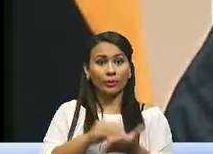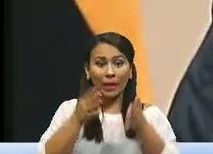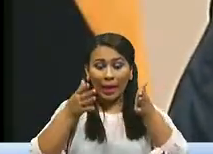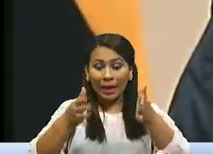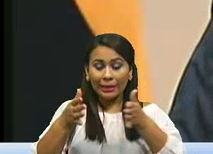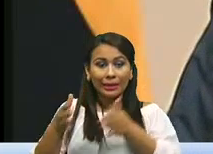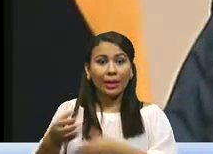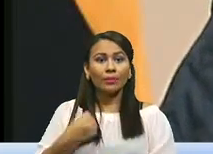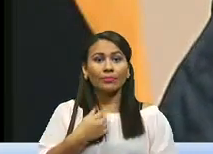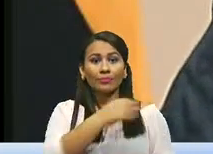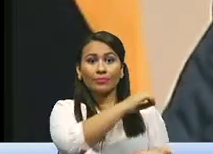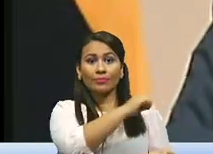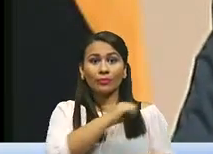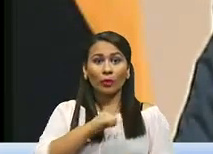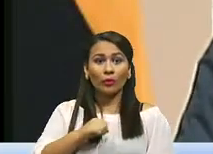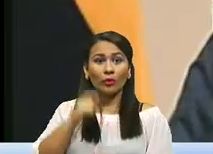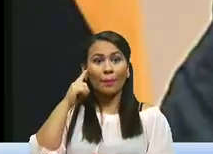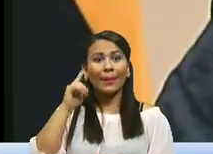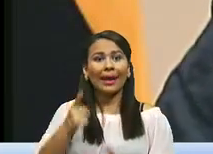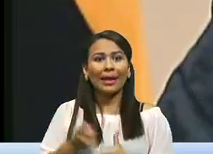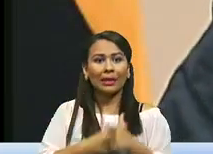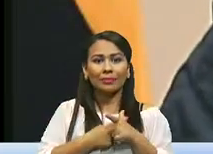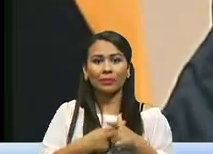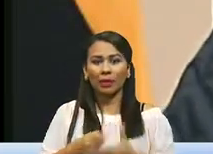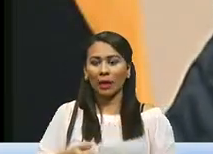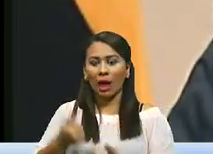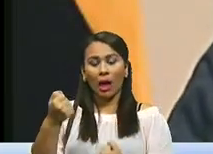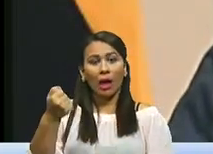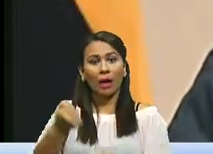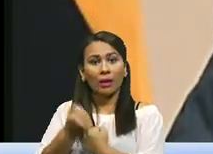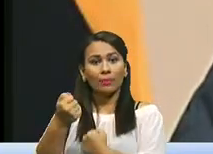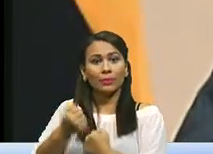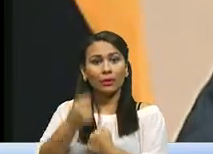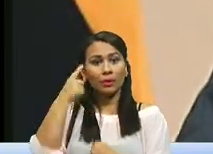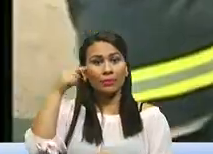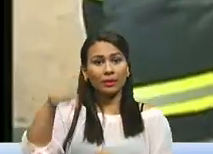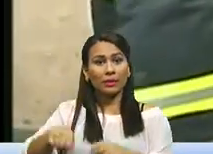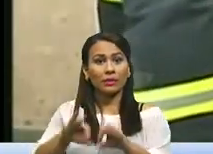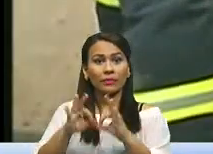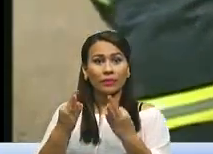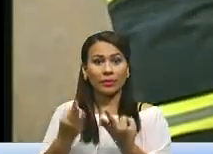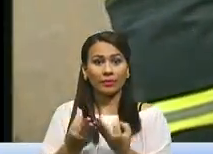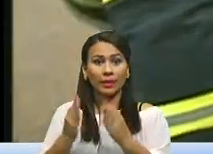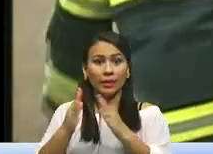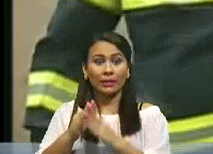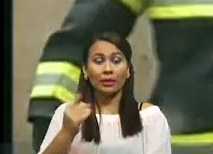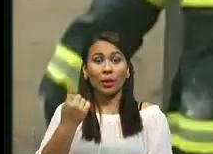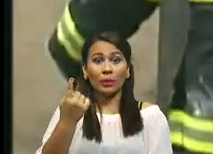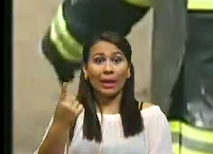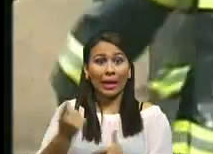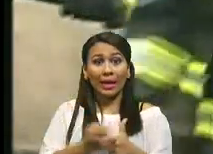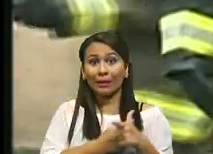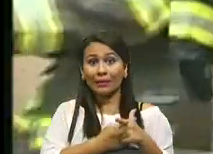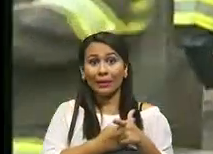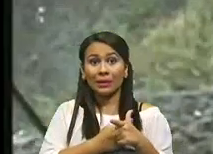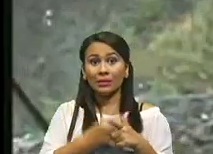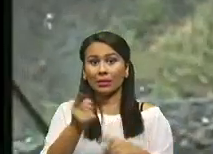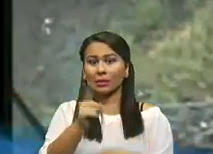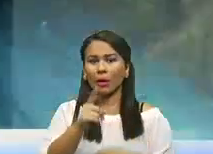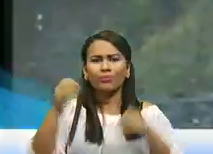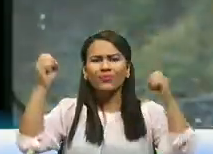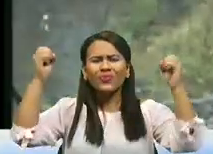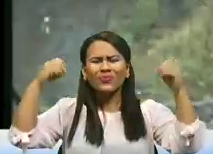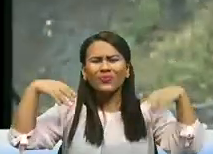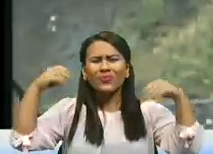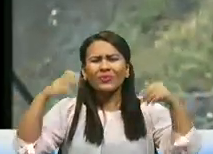de emergencia para apoyar a la familia de esta vivienda. Esta no fue la única emergencia provocada por el torrencial